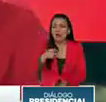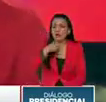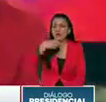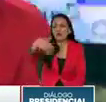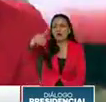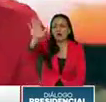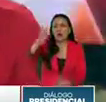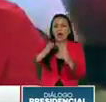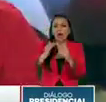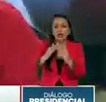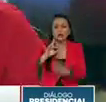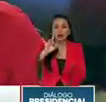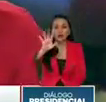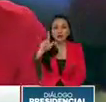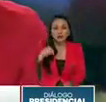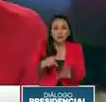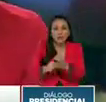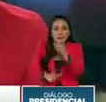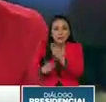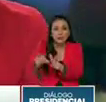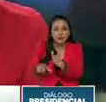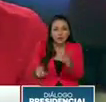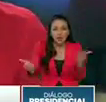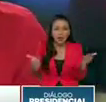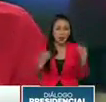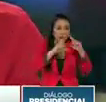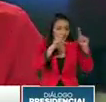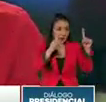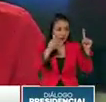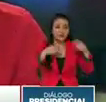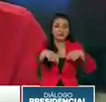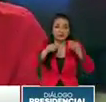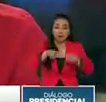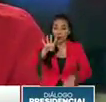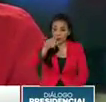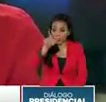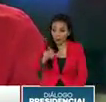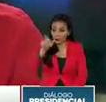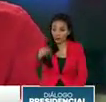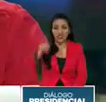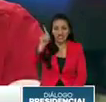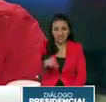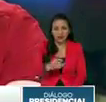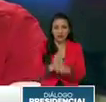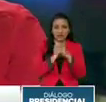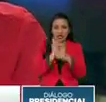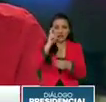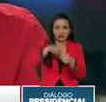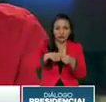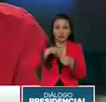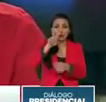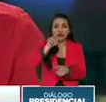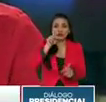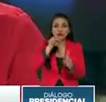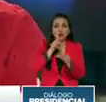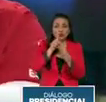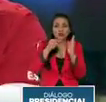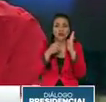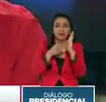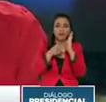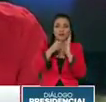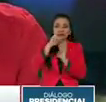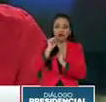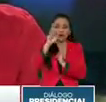casa, 85 mil personas. Empresas que contratan a cuatro personas, estos dos grandes grupos, disminución de 2 puntos del impuesto a la renta, quitando